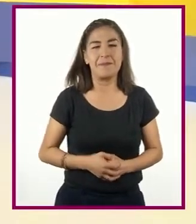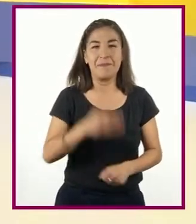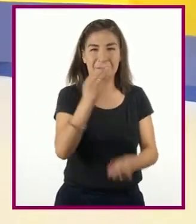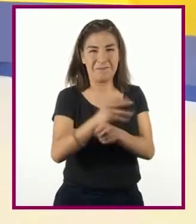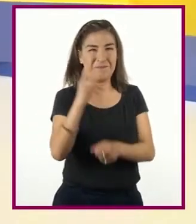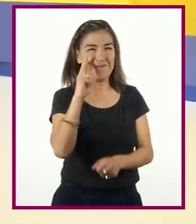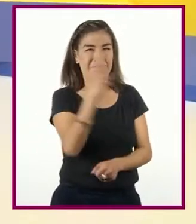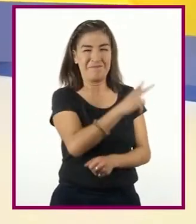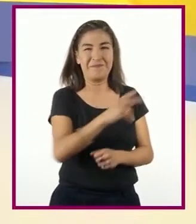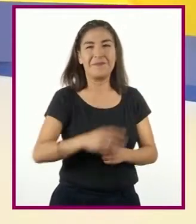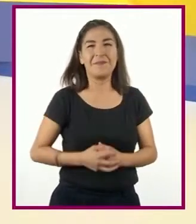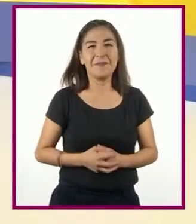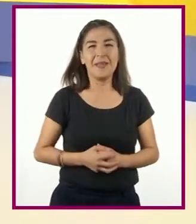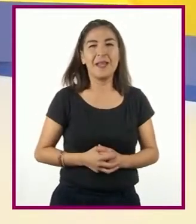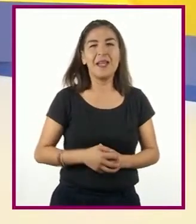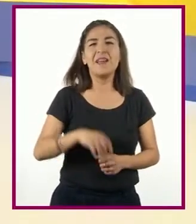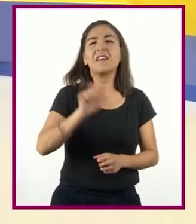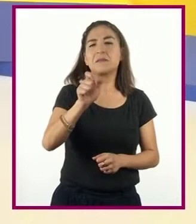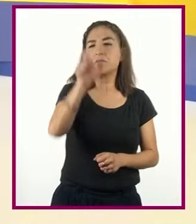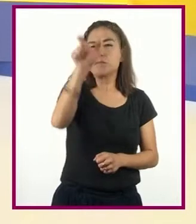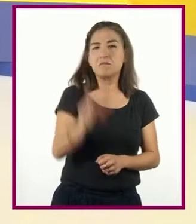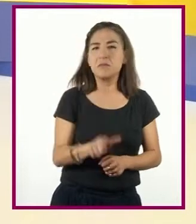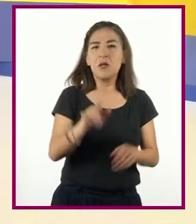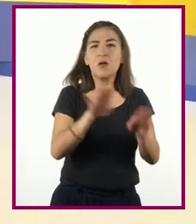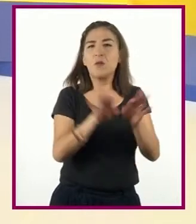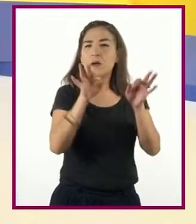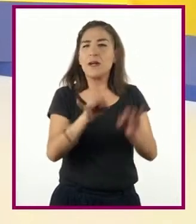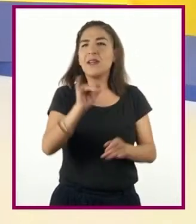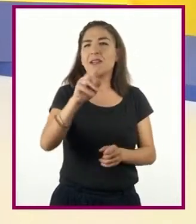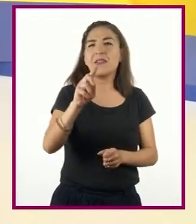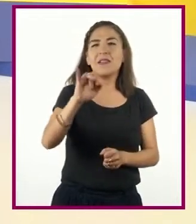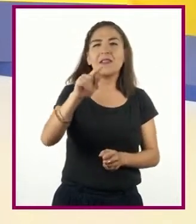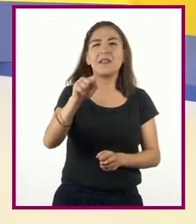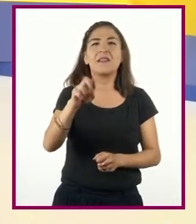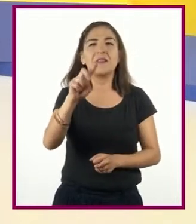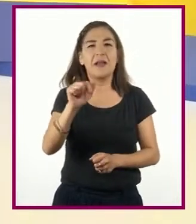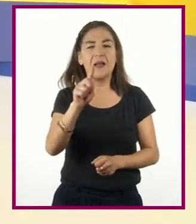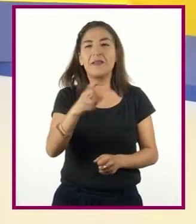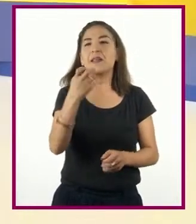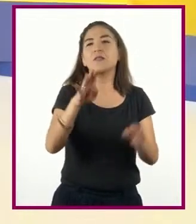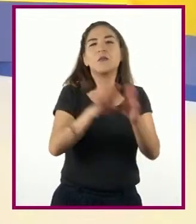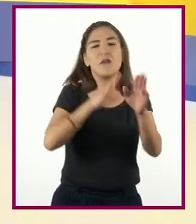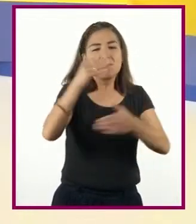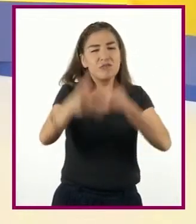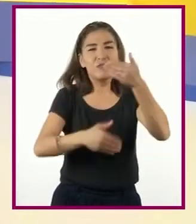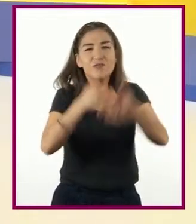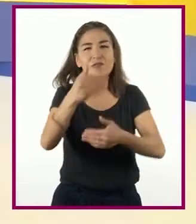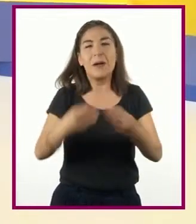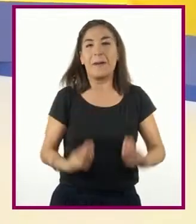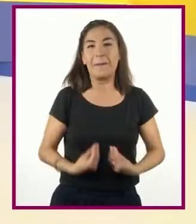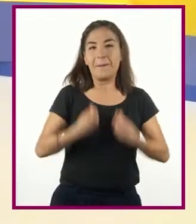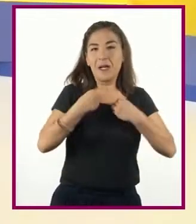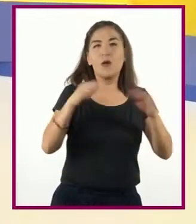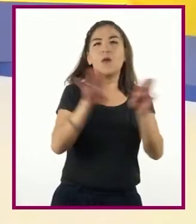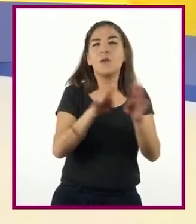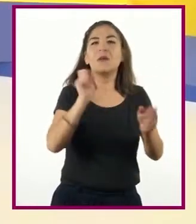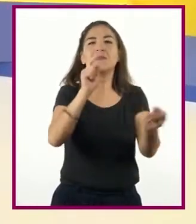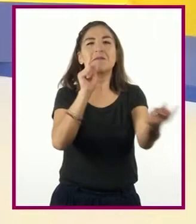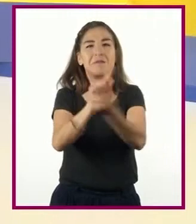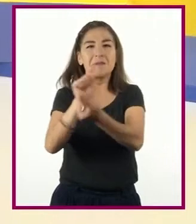y escucharon, la identidad se construye a lo largo de la vida, debido a la interacción con las personas que nos